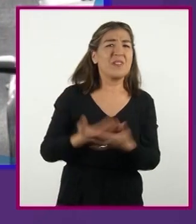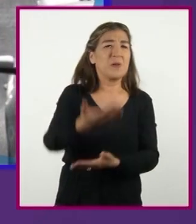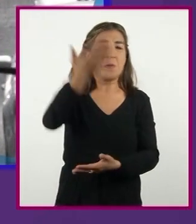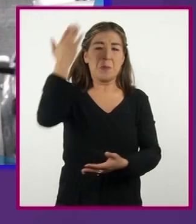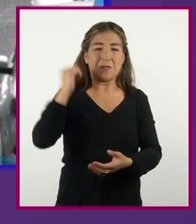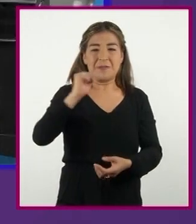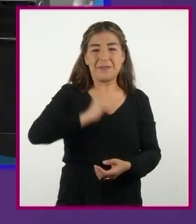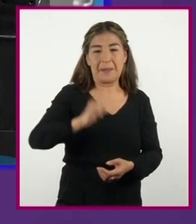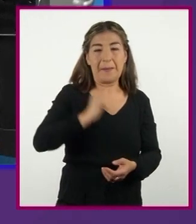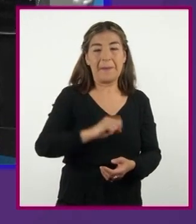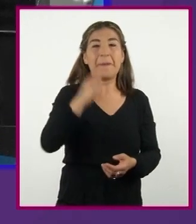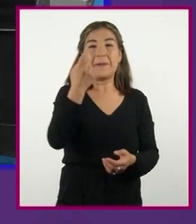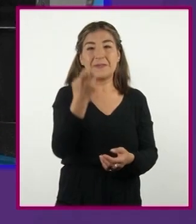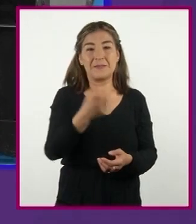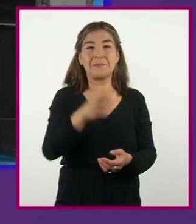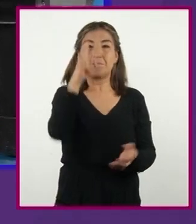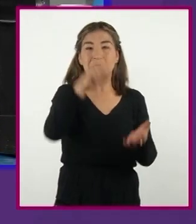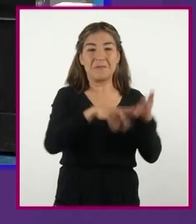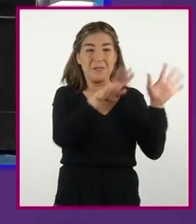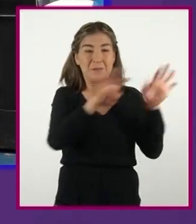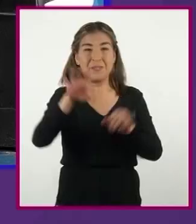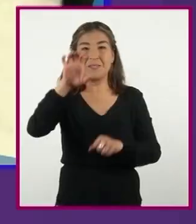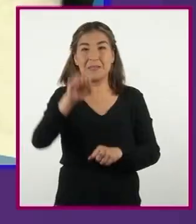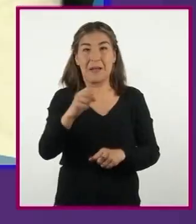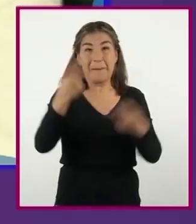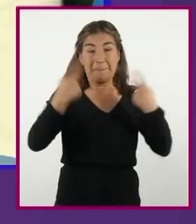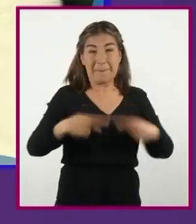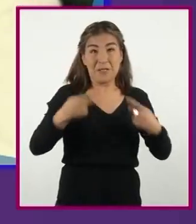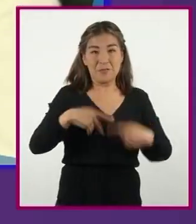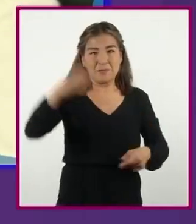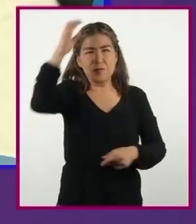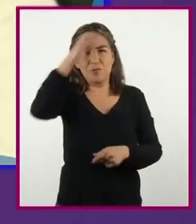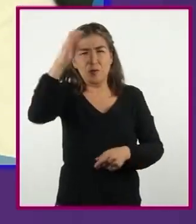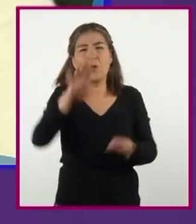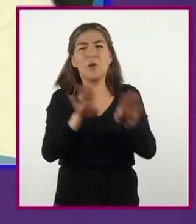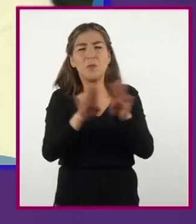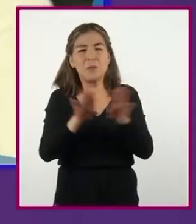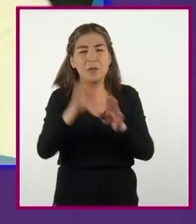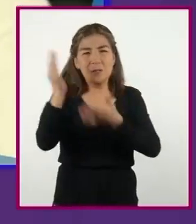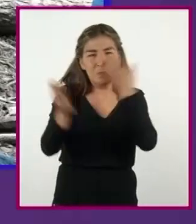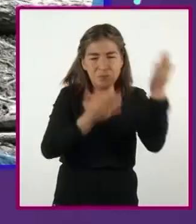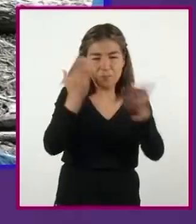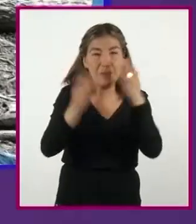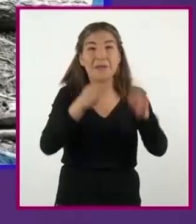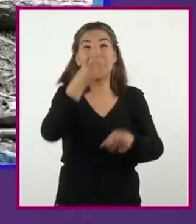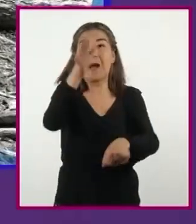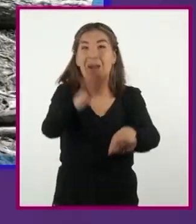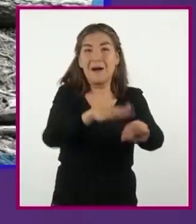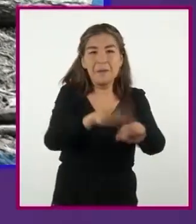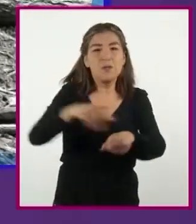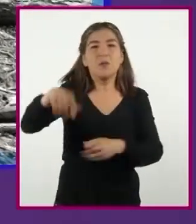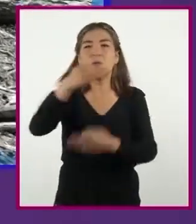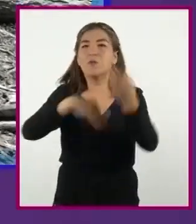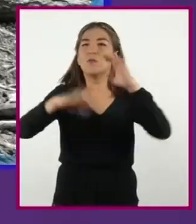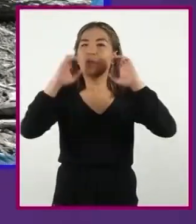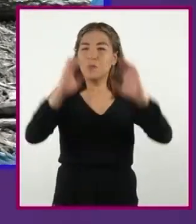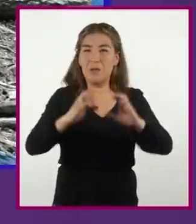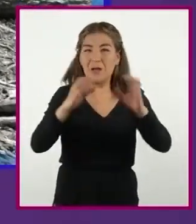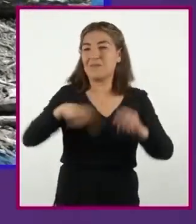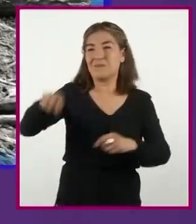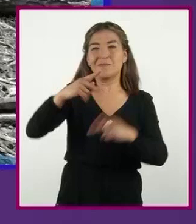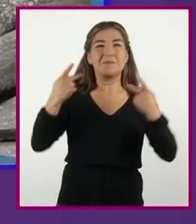los años 60, la comunidad científica empezó a alertar sobre el deterioro del medio ambiente a causa de las actividades